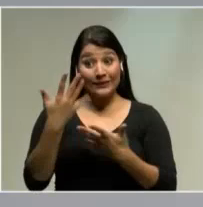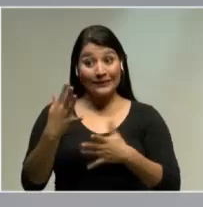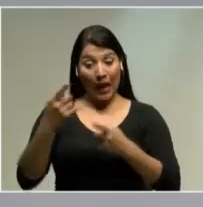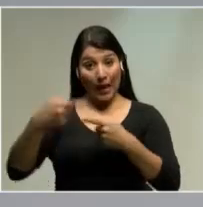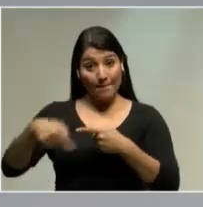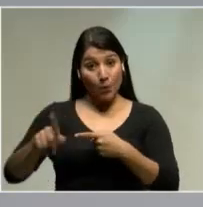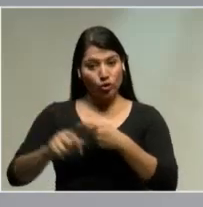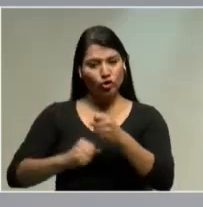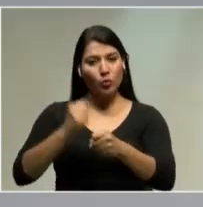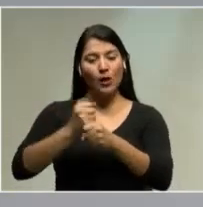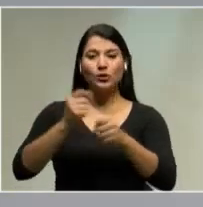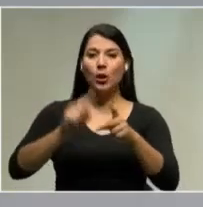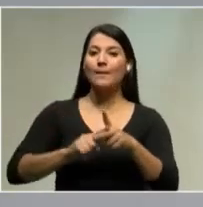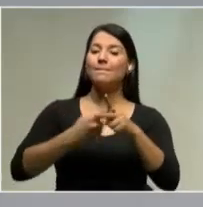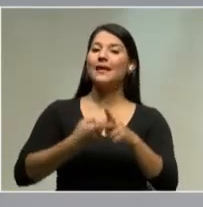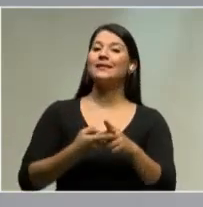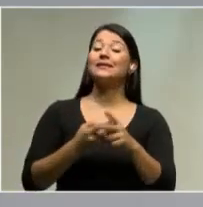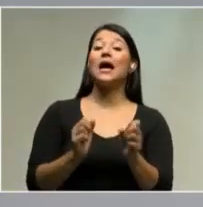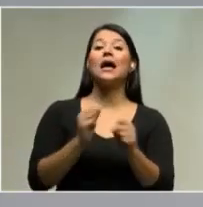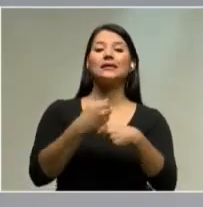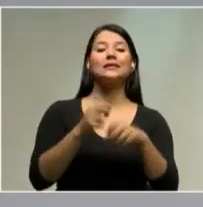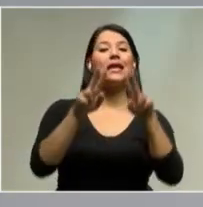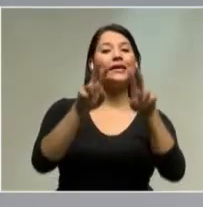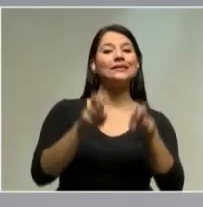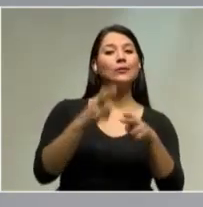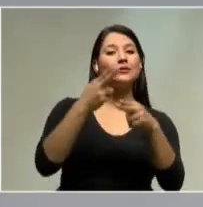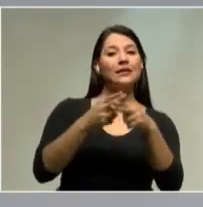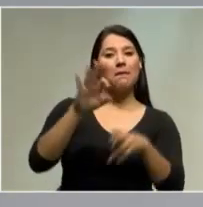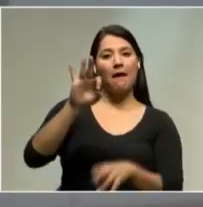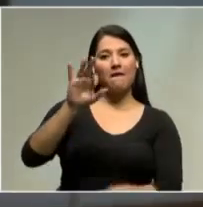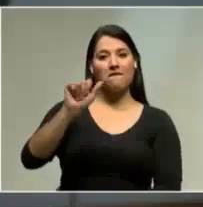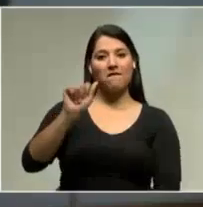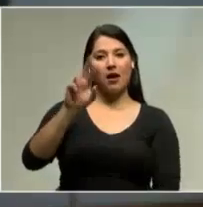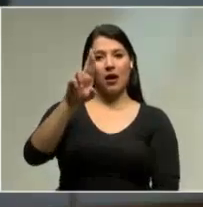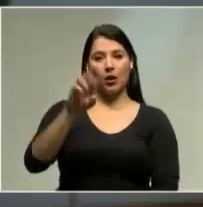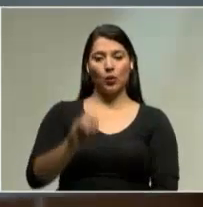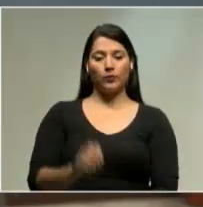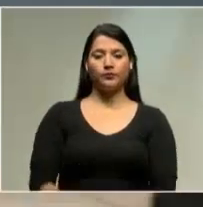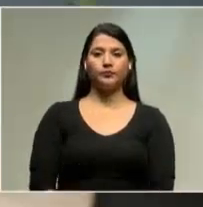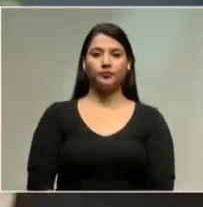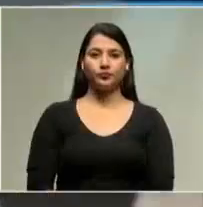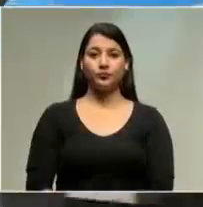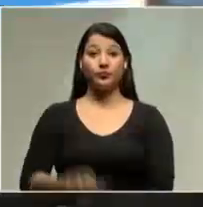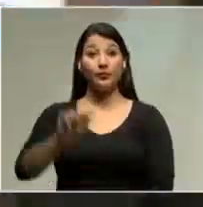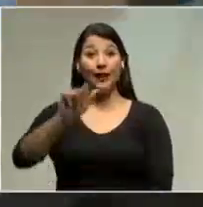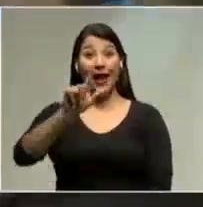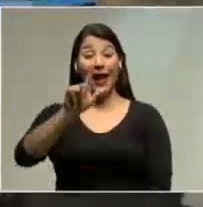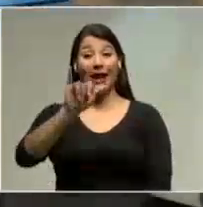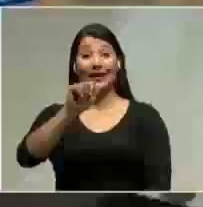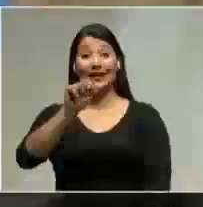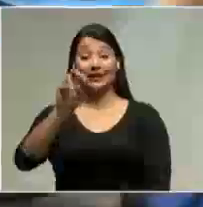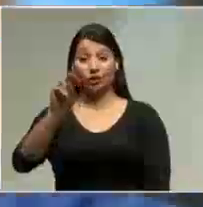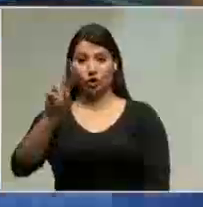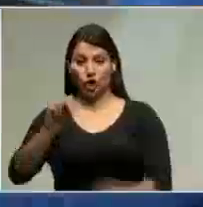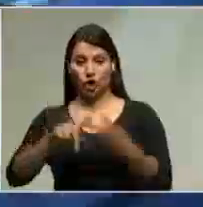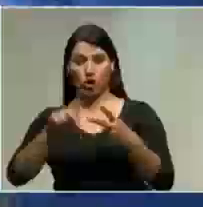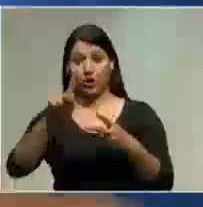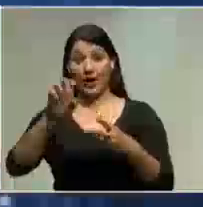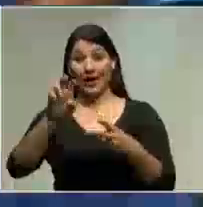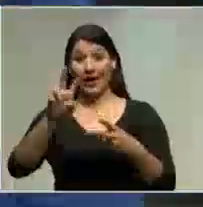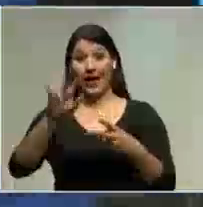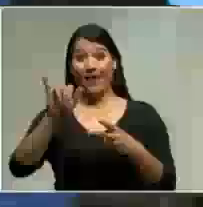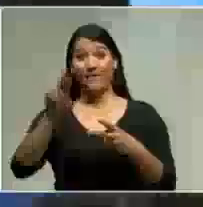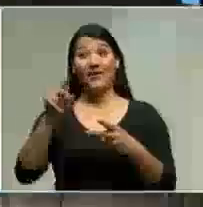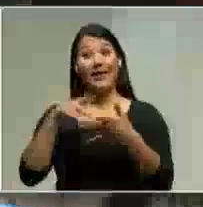año comenzarían a aplicar las pruebas FARO. Alison y Kevin son dos estudiantes del Liceo